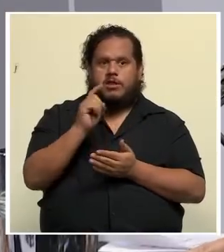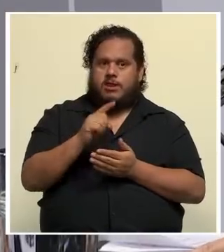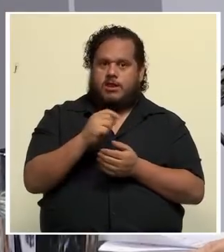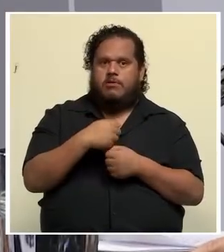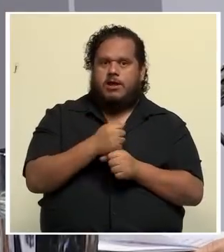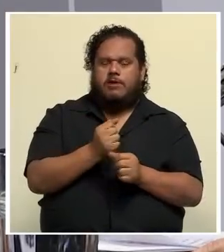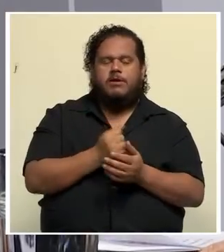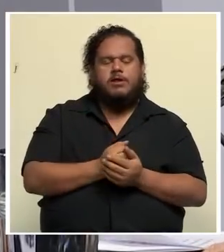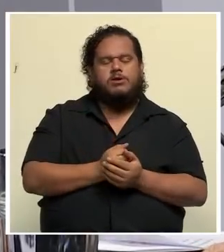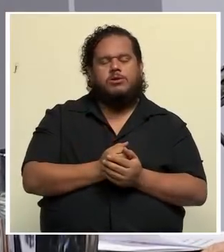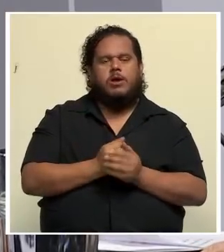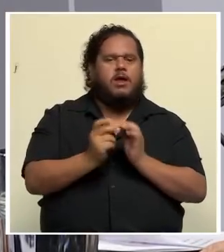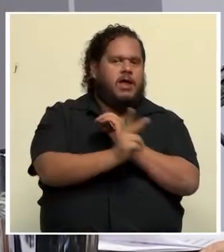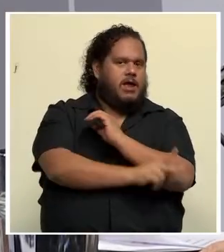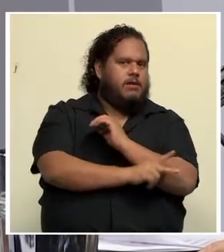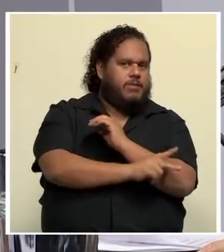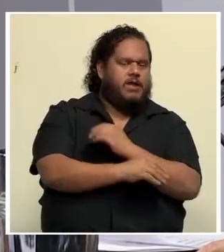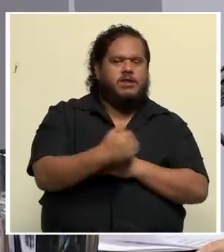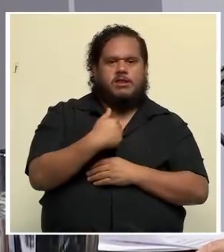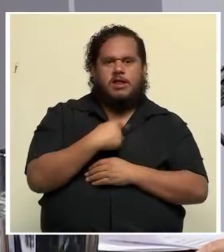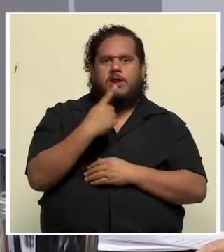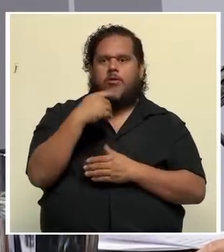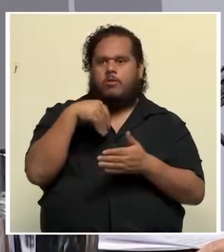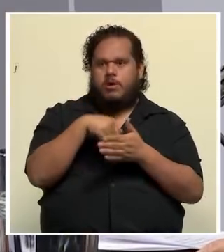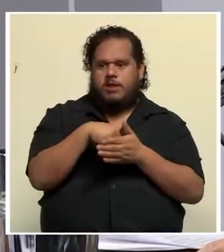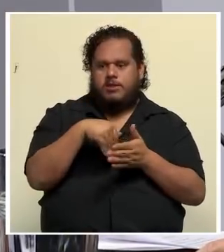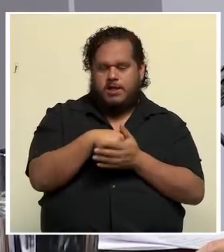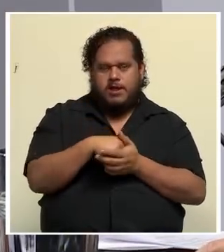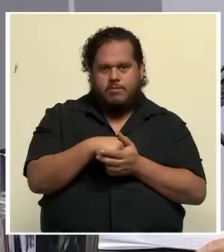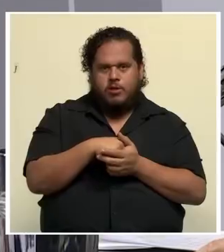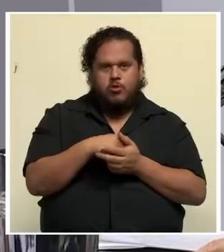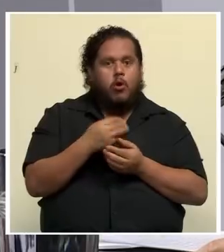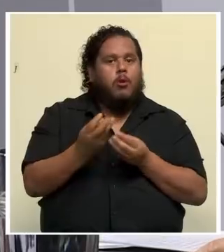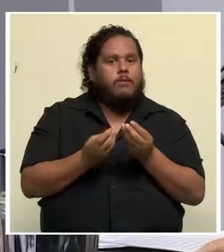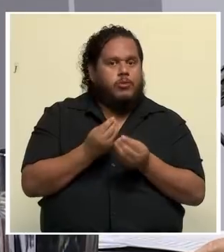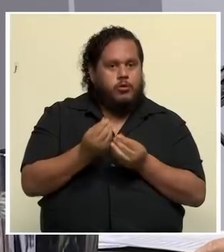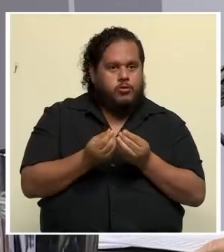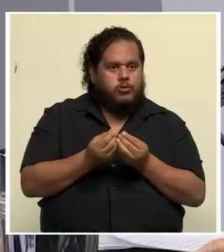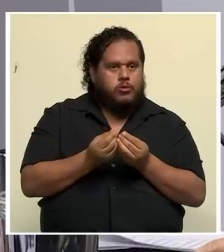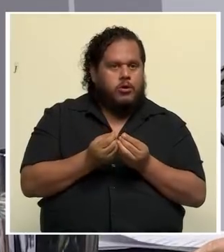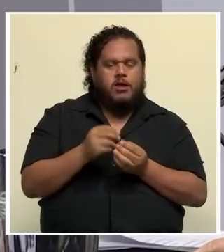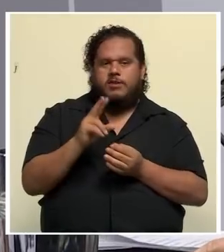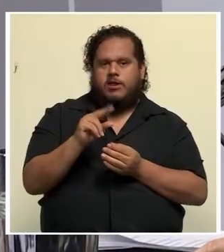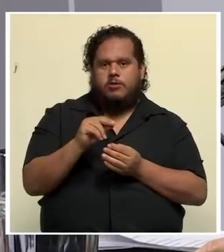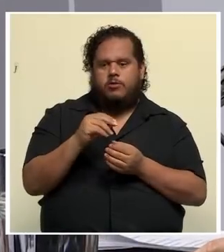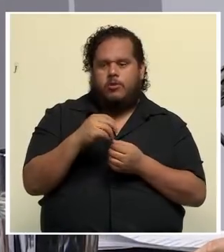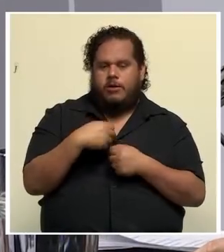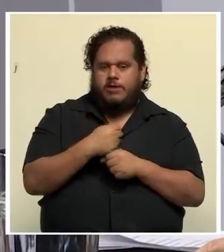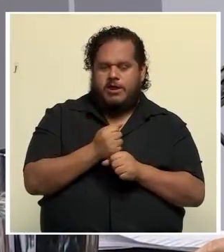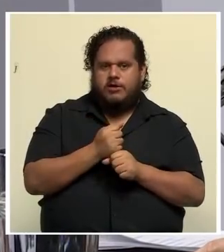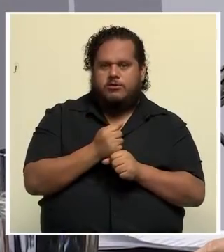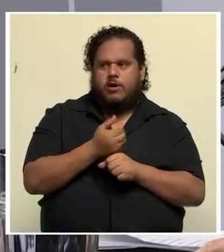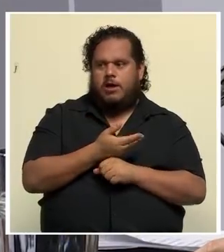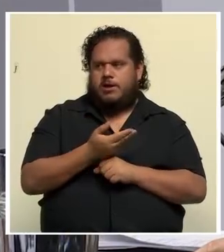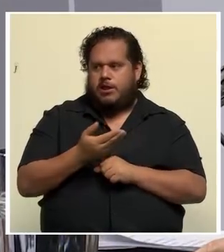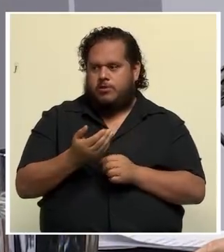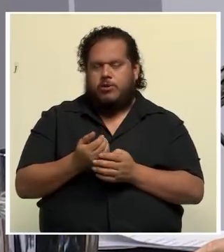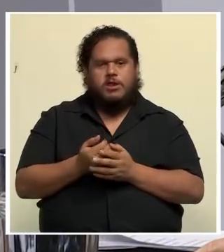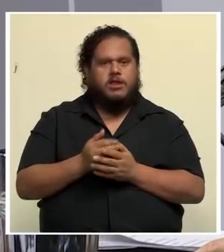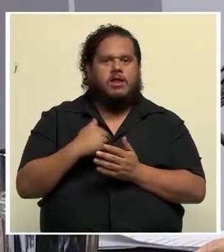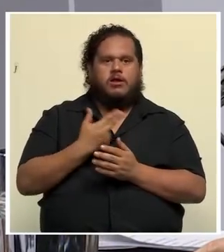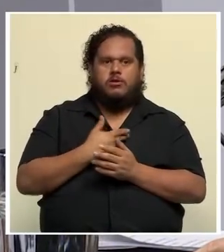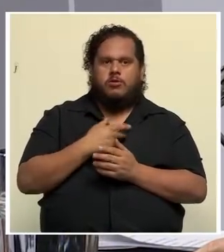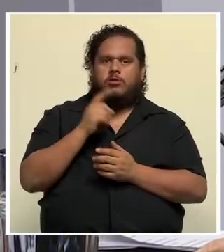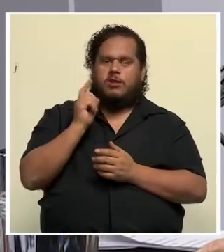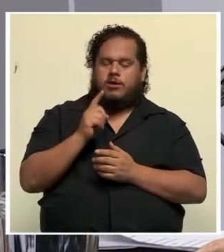hecho, el país tiene un estancamiento producto de no haberse hecho las cosas que deberíamos de